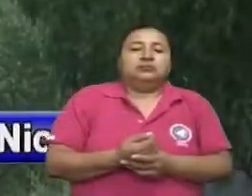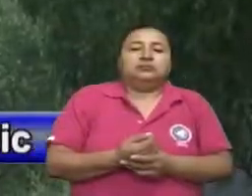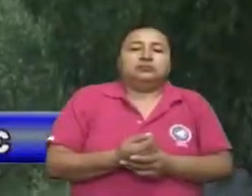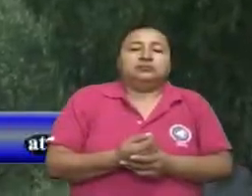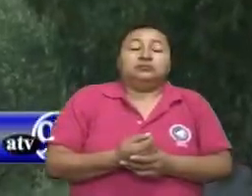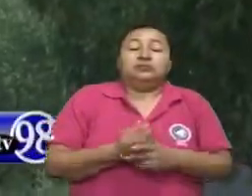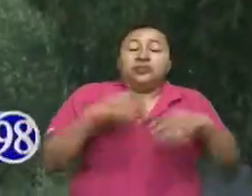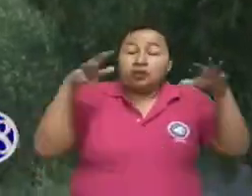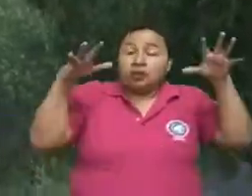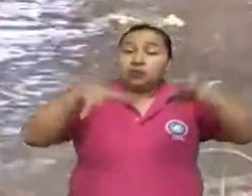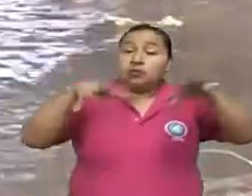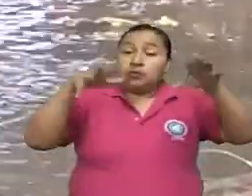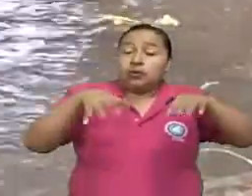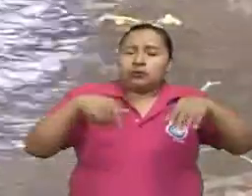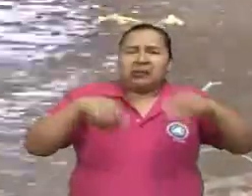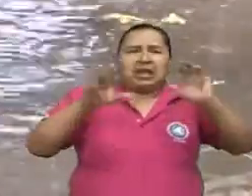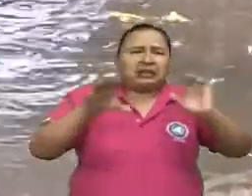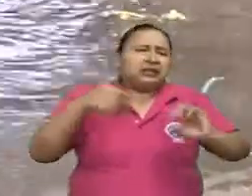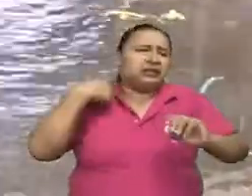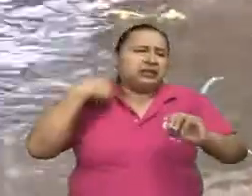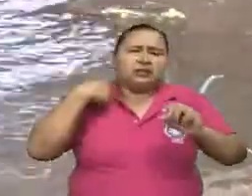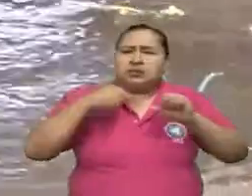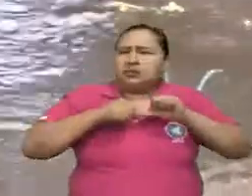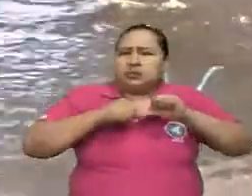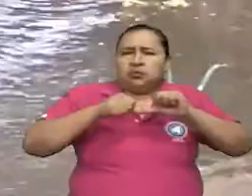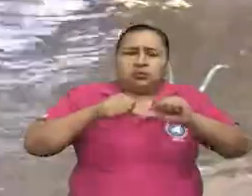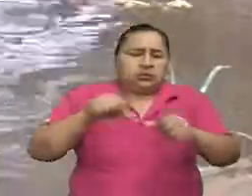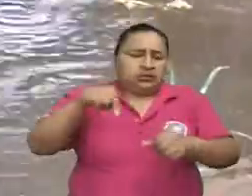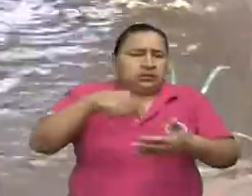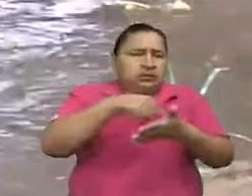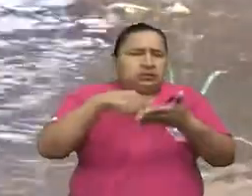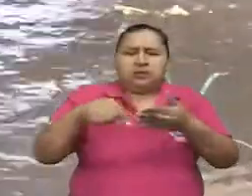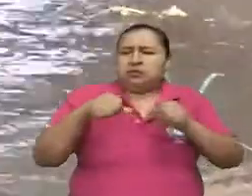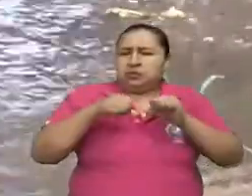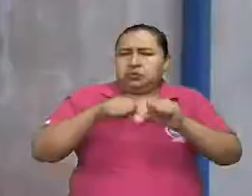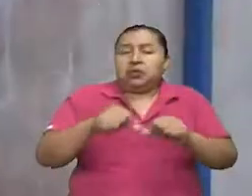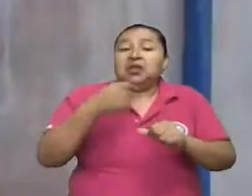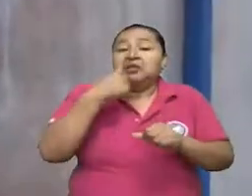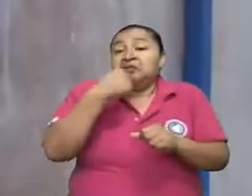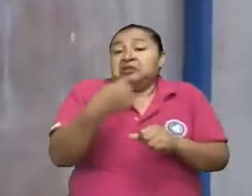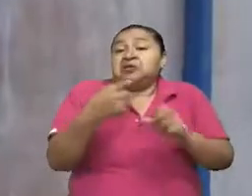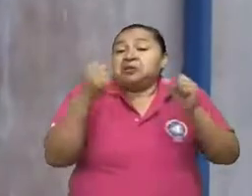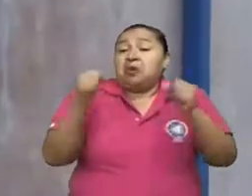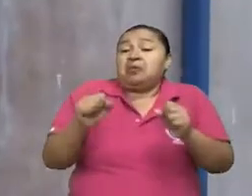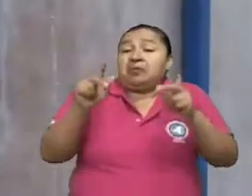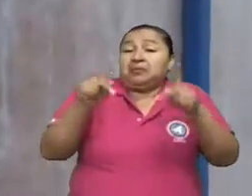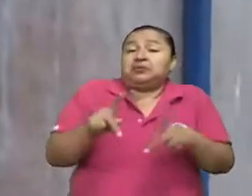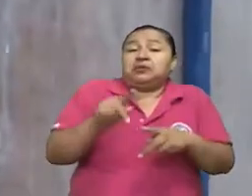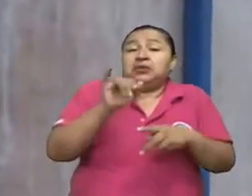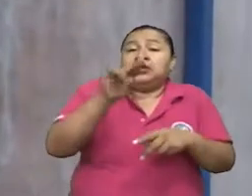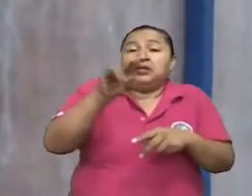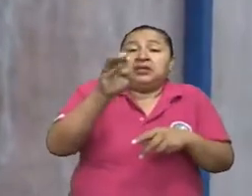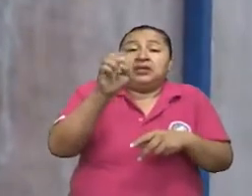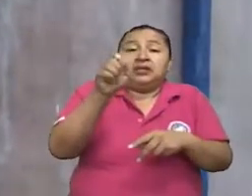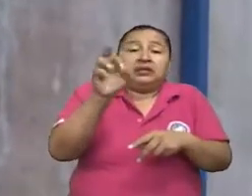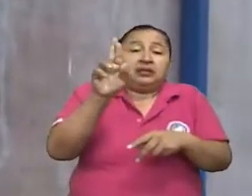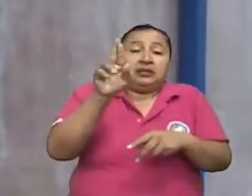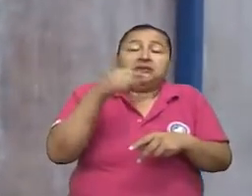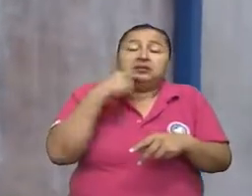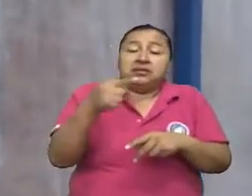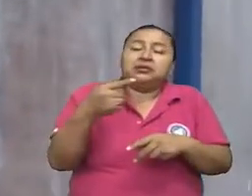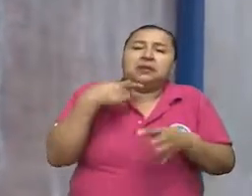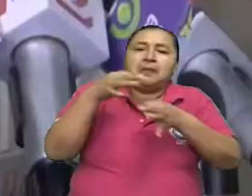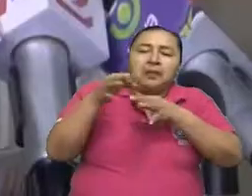Las lluvias al caer la tarde se mantendrán toda esta semana, indica el pronóstico de la Dirección de Meteorología del